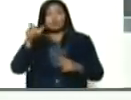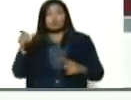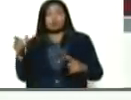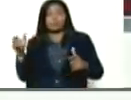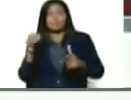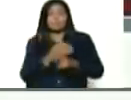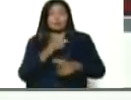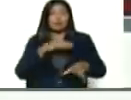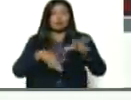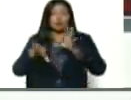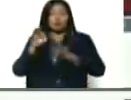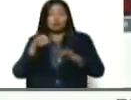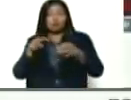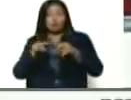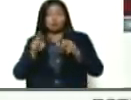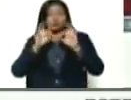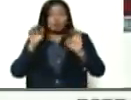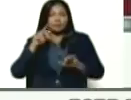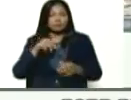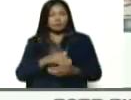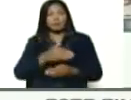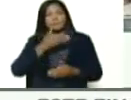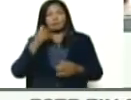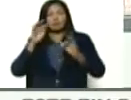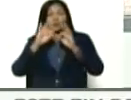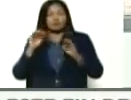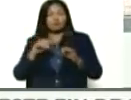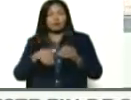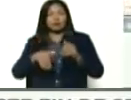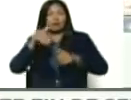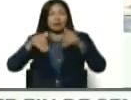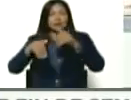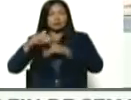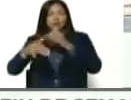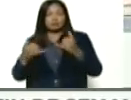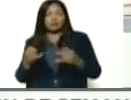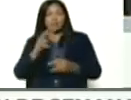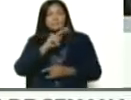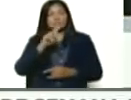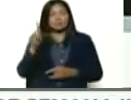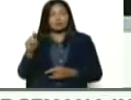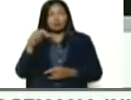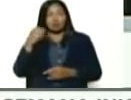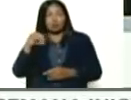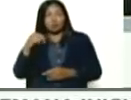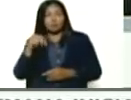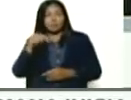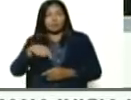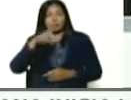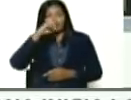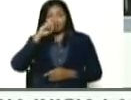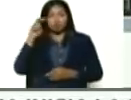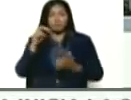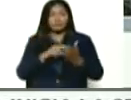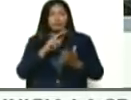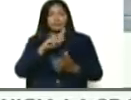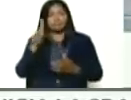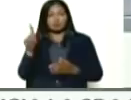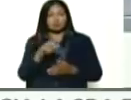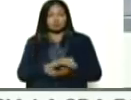las mejores candidatas para la selección del 21 de noviembre de este año 2021